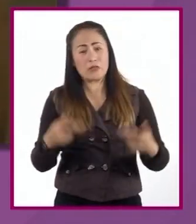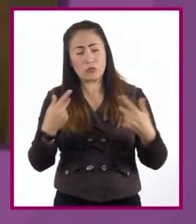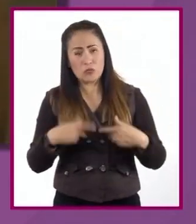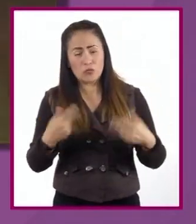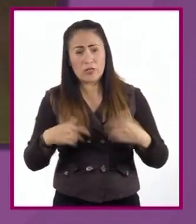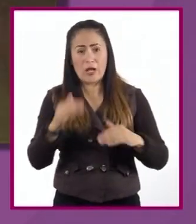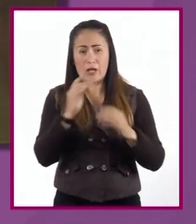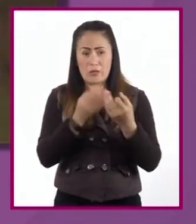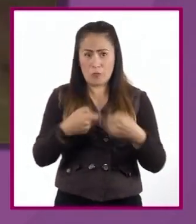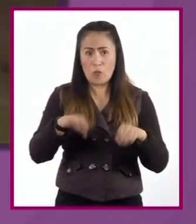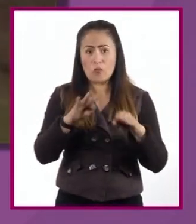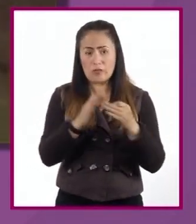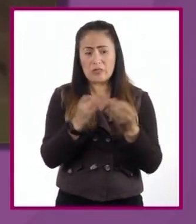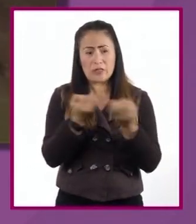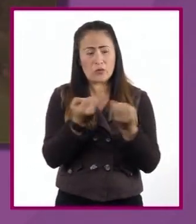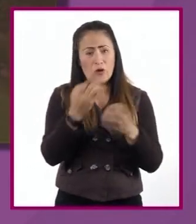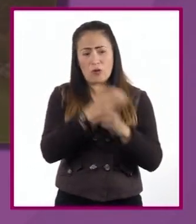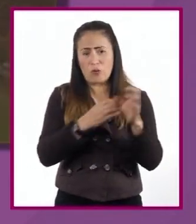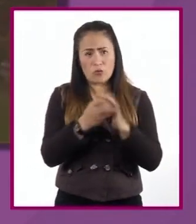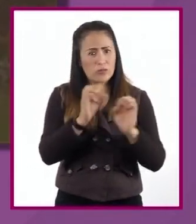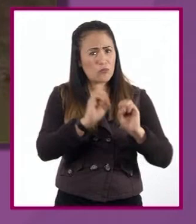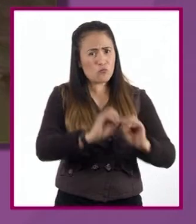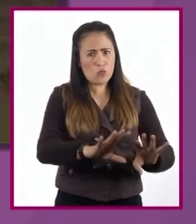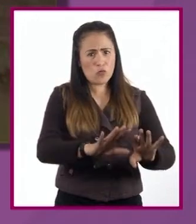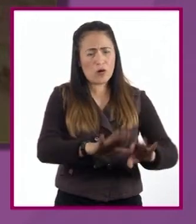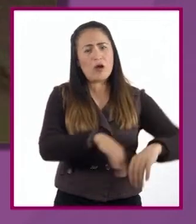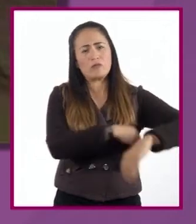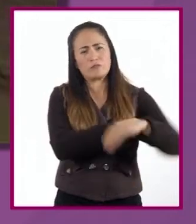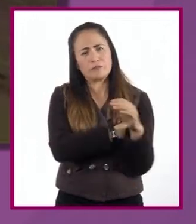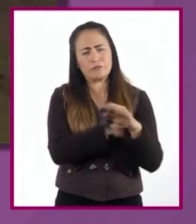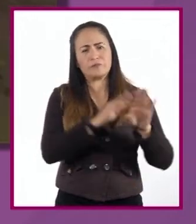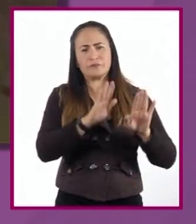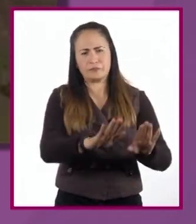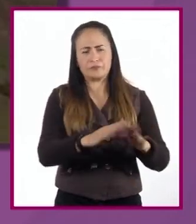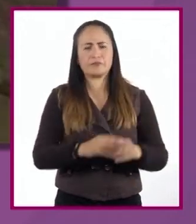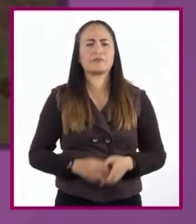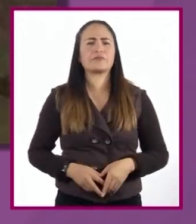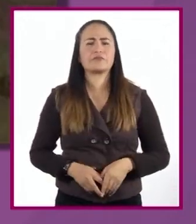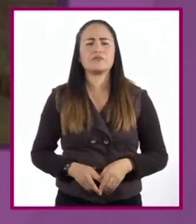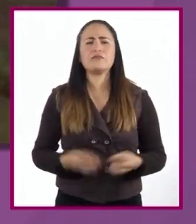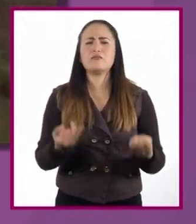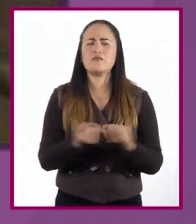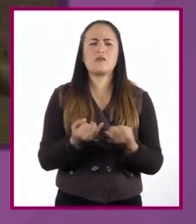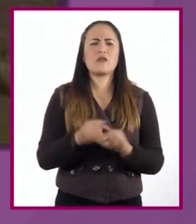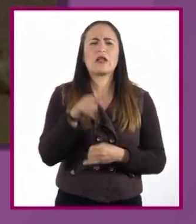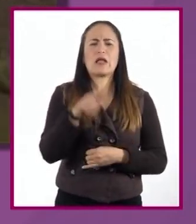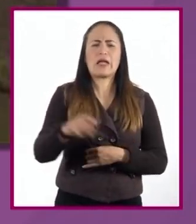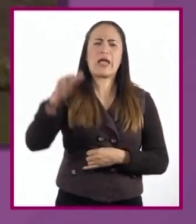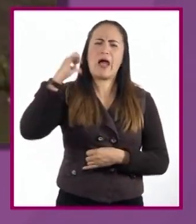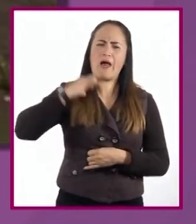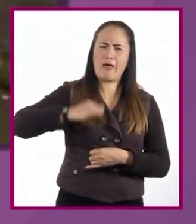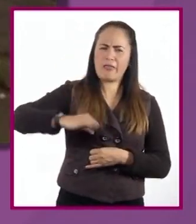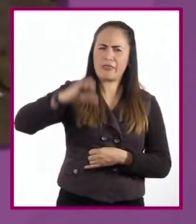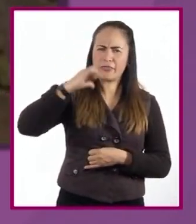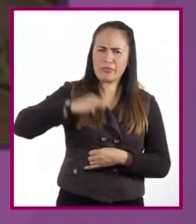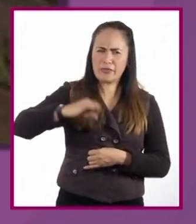sus ofrendas. Es una de las estructuras más antiguas y con el concepto más básico de lo que va a ser la arquitectura,